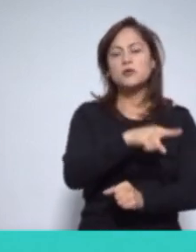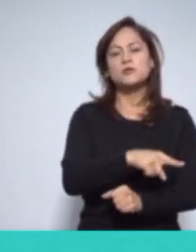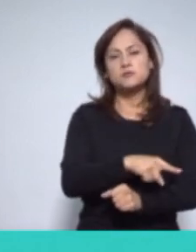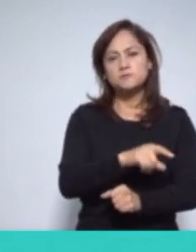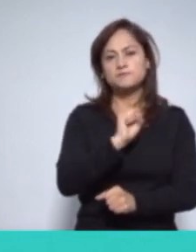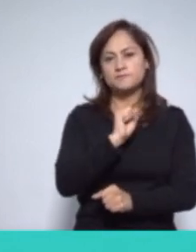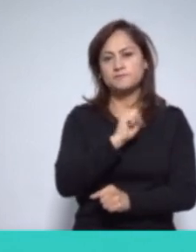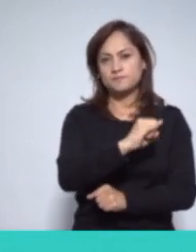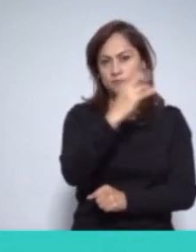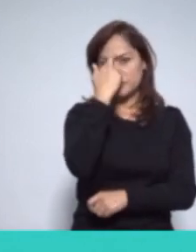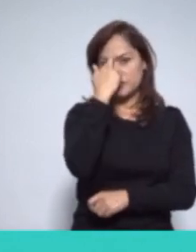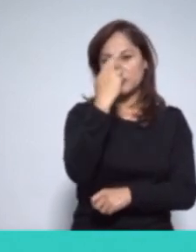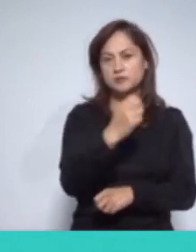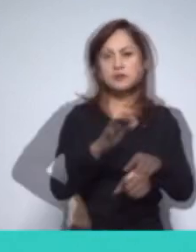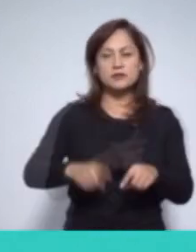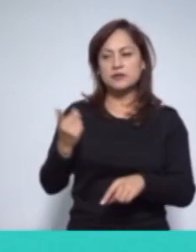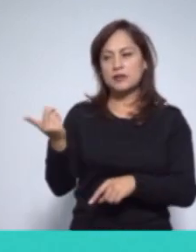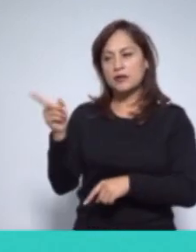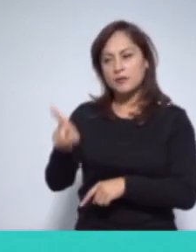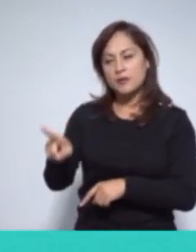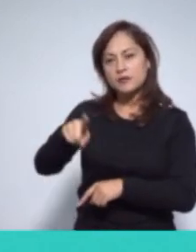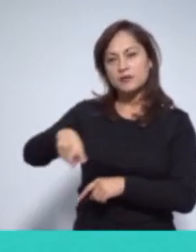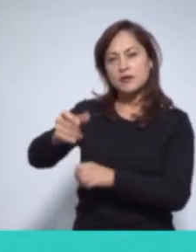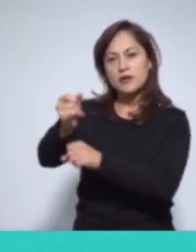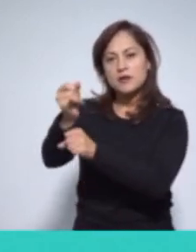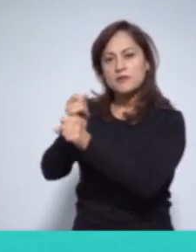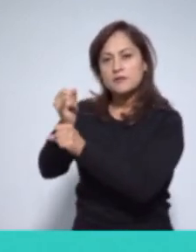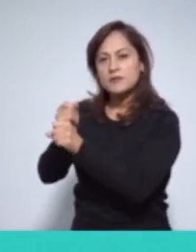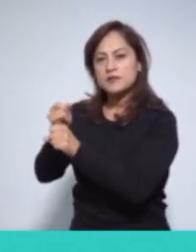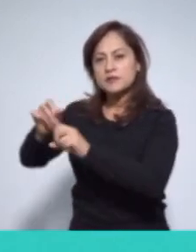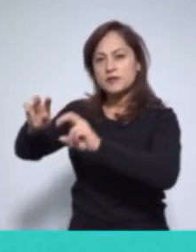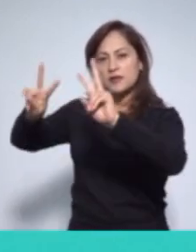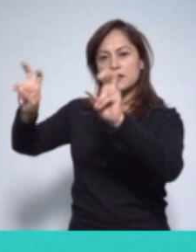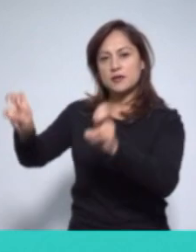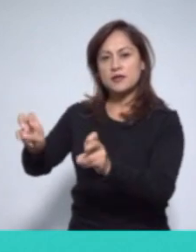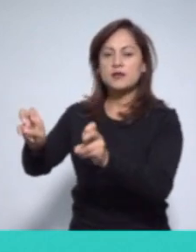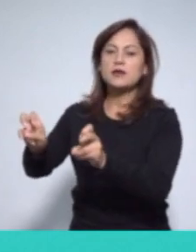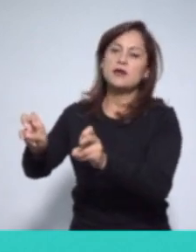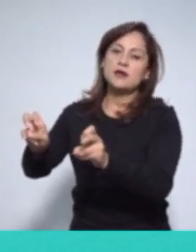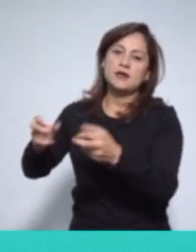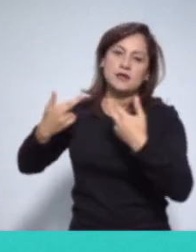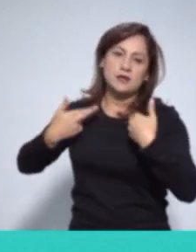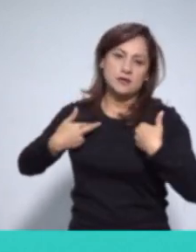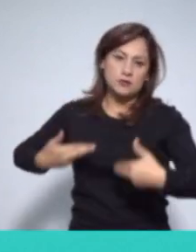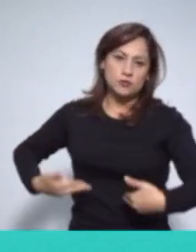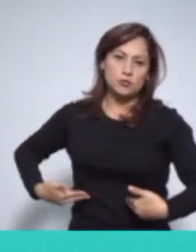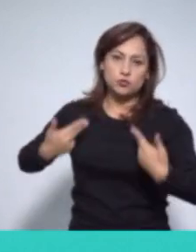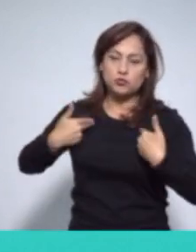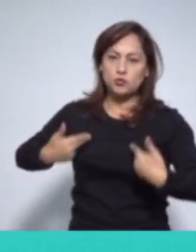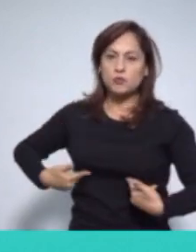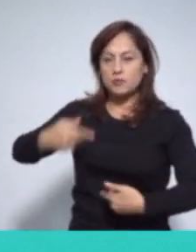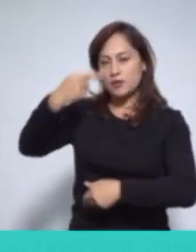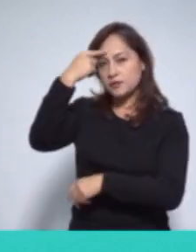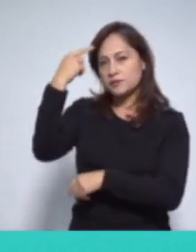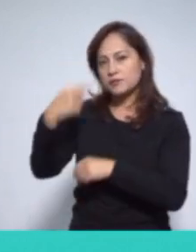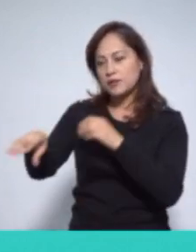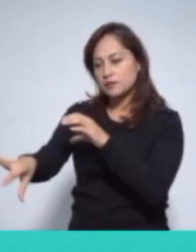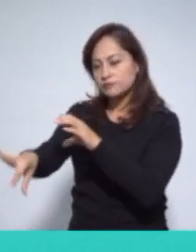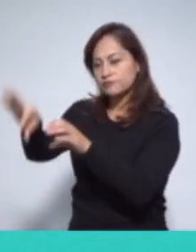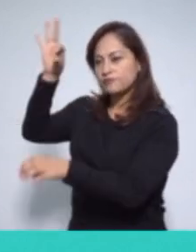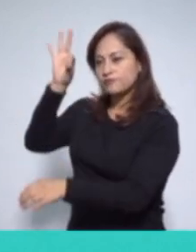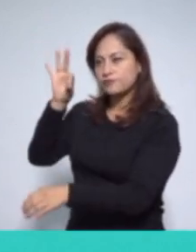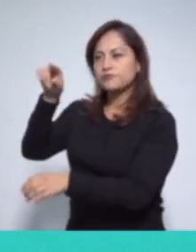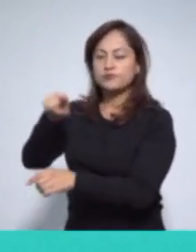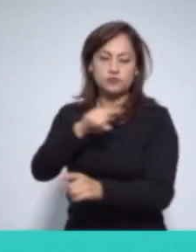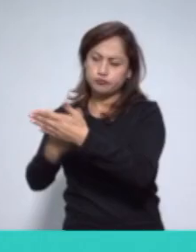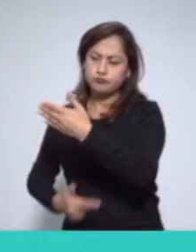Profesionistas y fue posible localizar la cédula de doctorado en Derecho. No obstante, el particular se inconformó con esa respuesta, argumentando que pidió la documentación